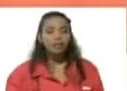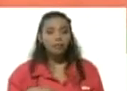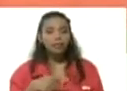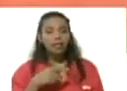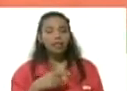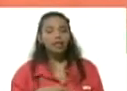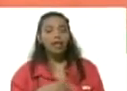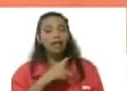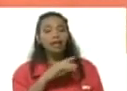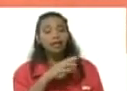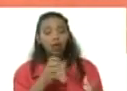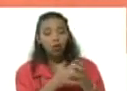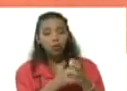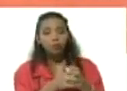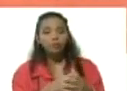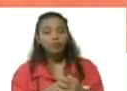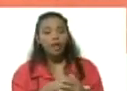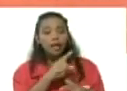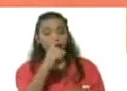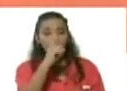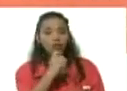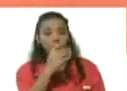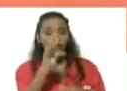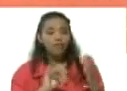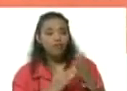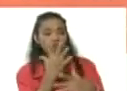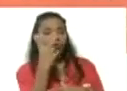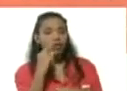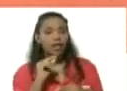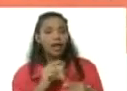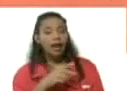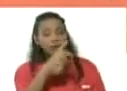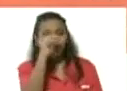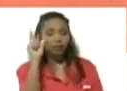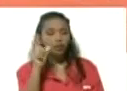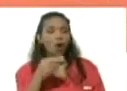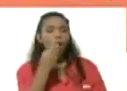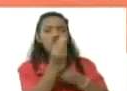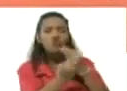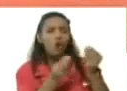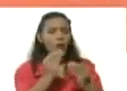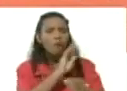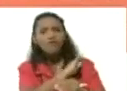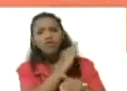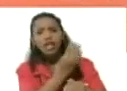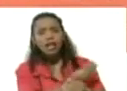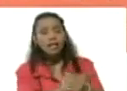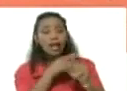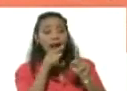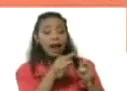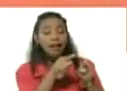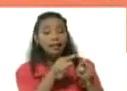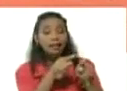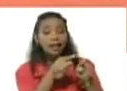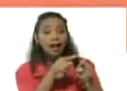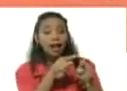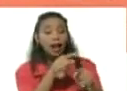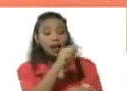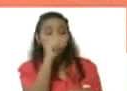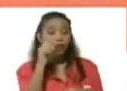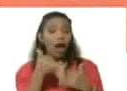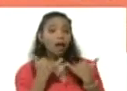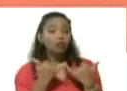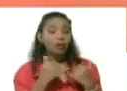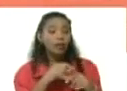12 años del Congreso Fundacional del Partido Socialista Unido de Venezuela, ¿cómo se fortalece el partido actualmente? Y